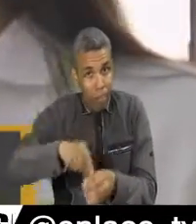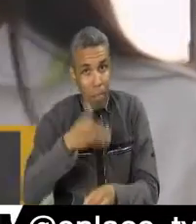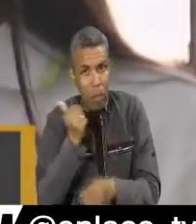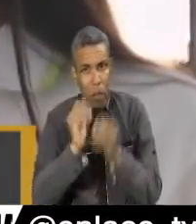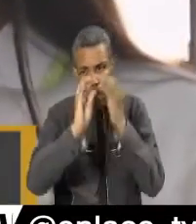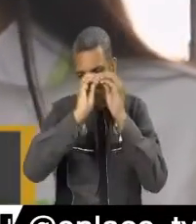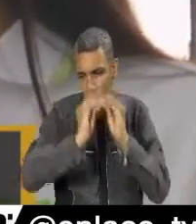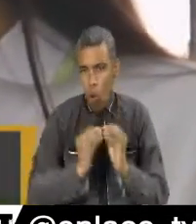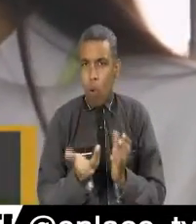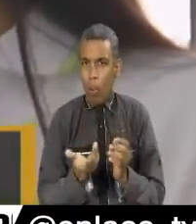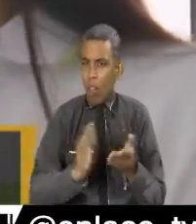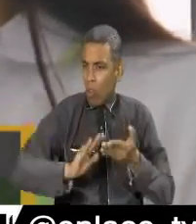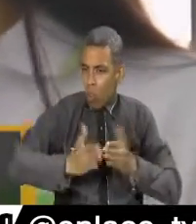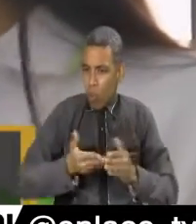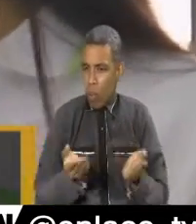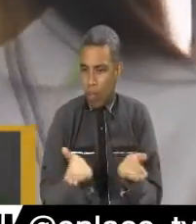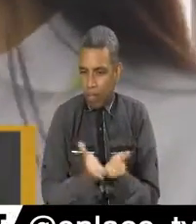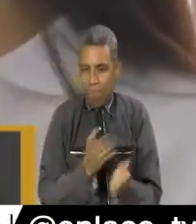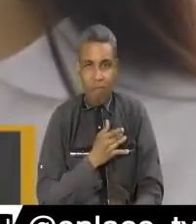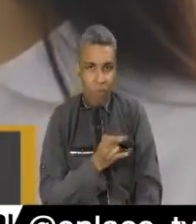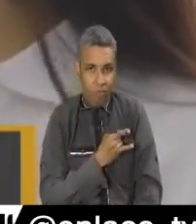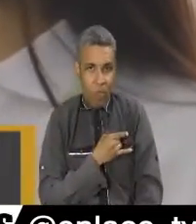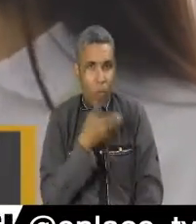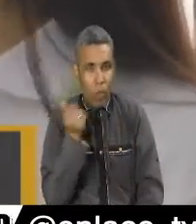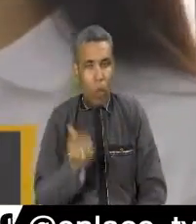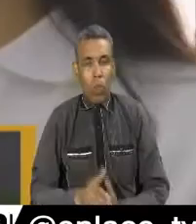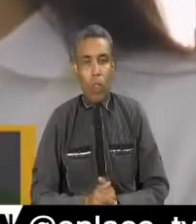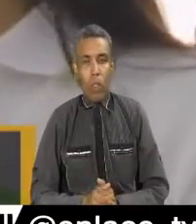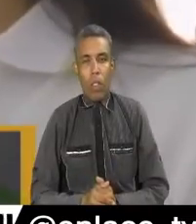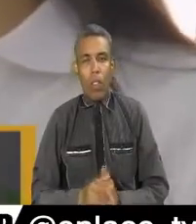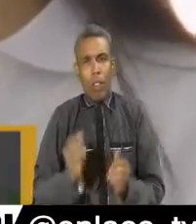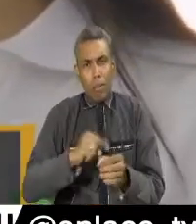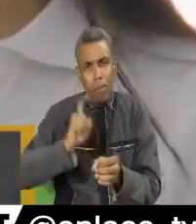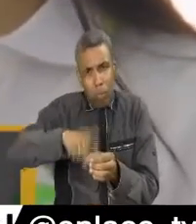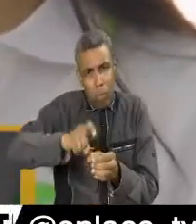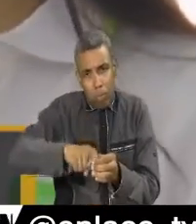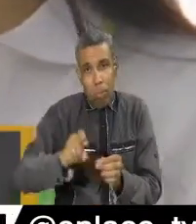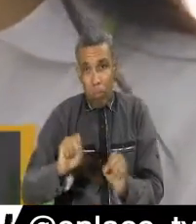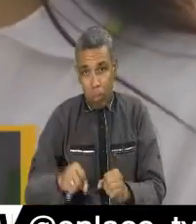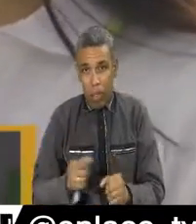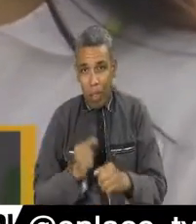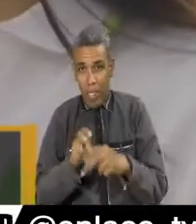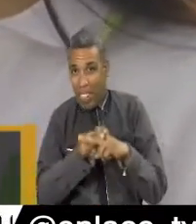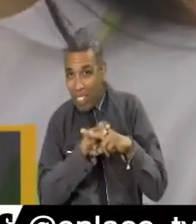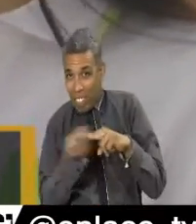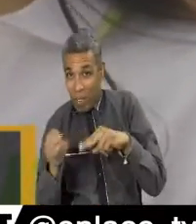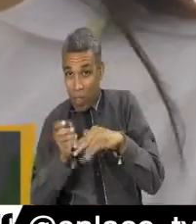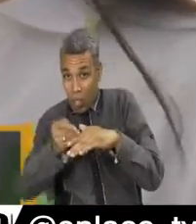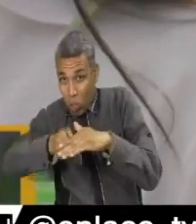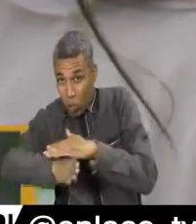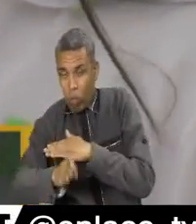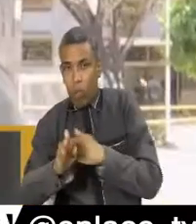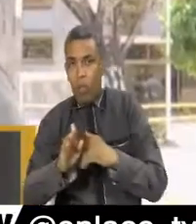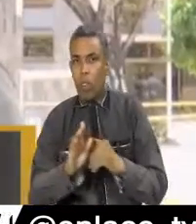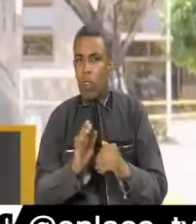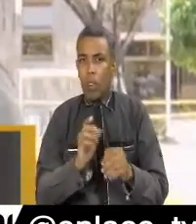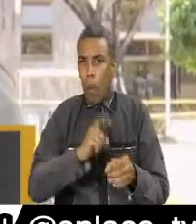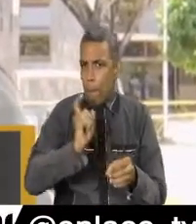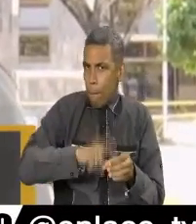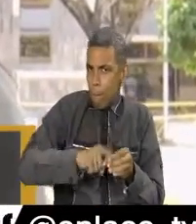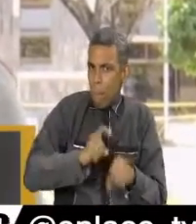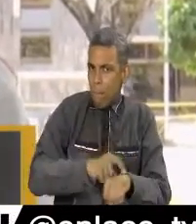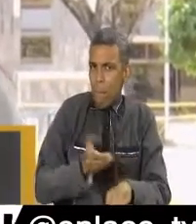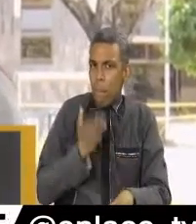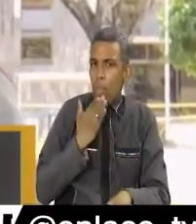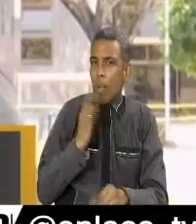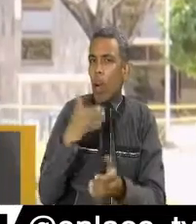parte de nuestra comunidad universitaria. Vamos a estar en inscripciones abiertas para ese nivel introductorio hasta el 29 de julio. Toda la